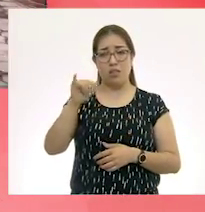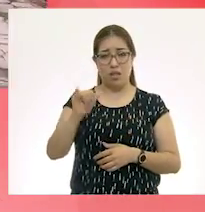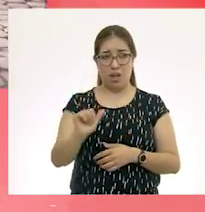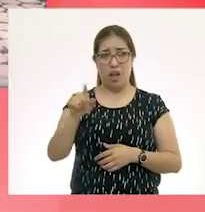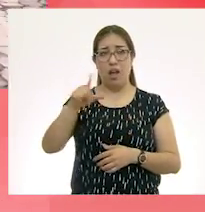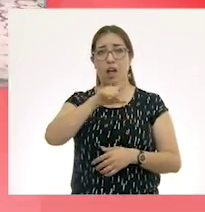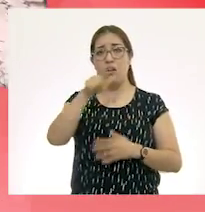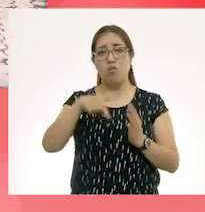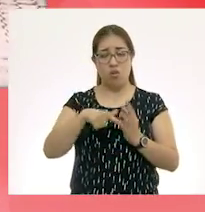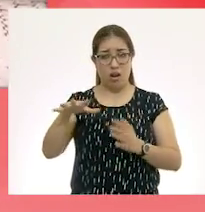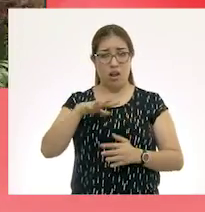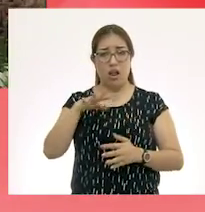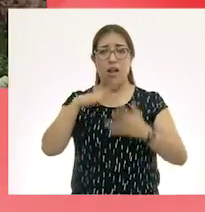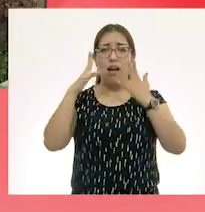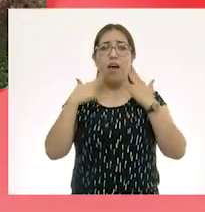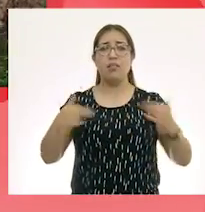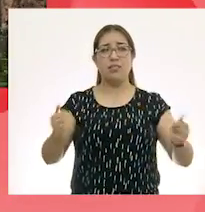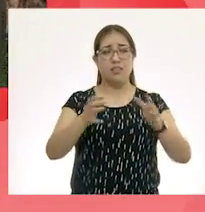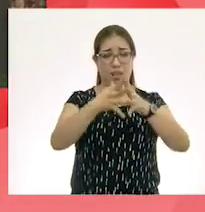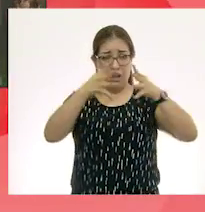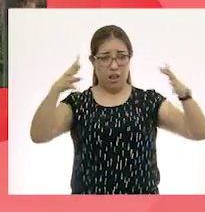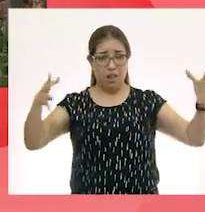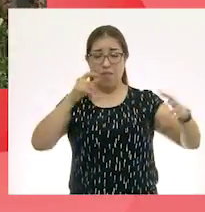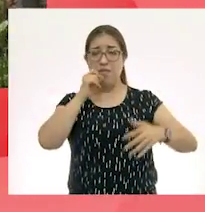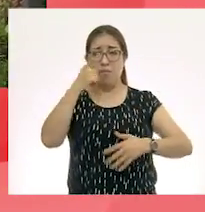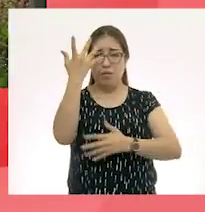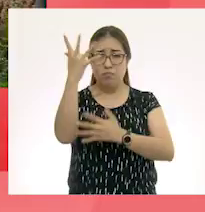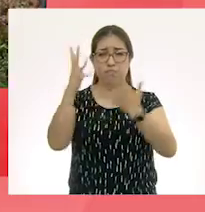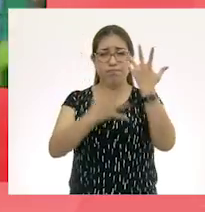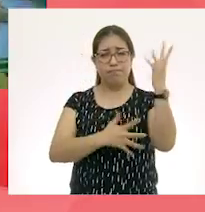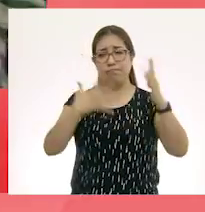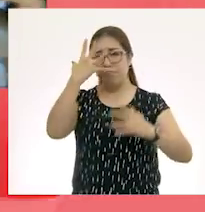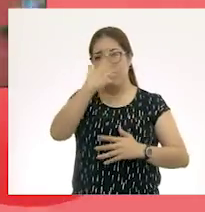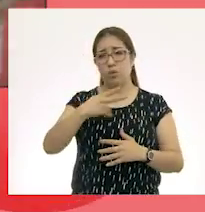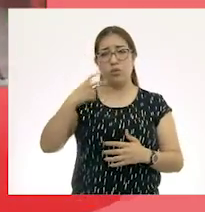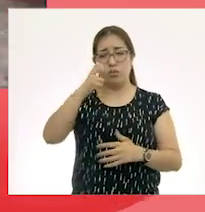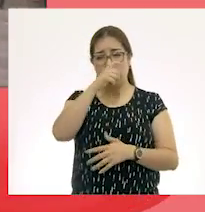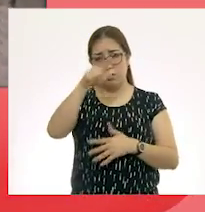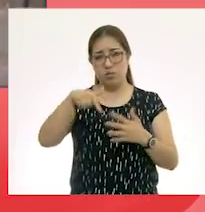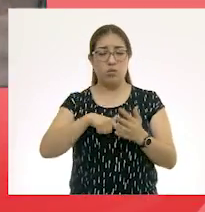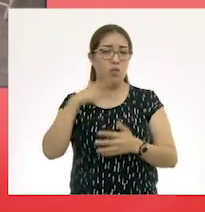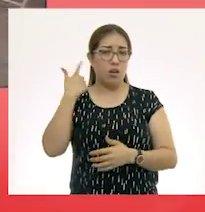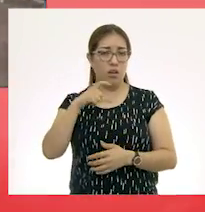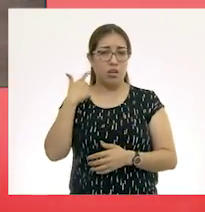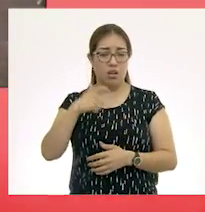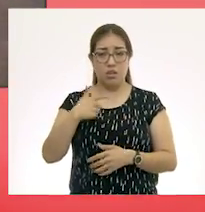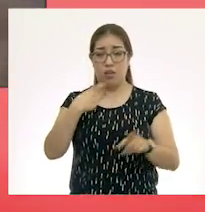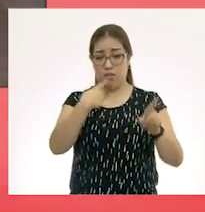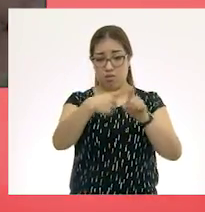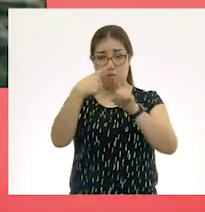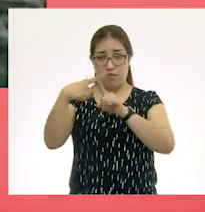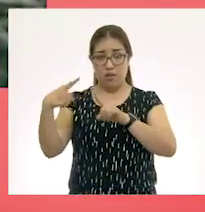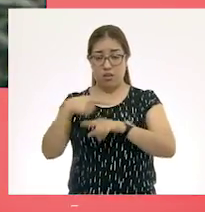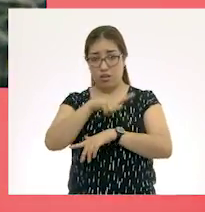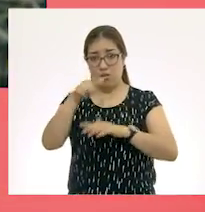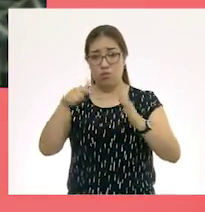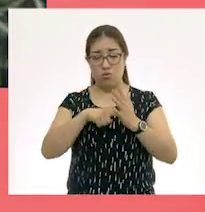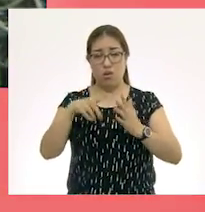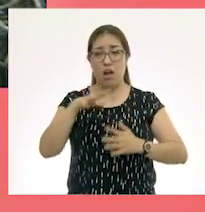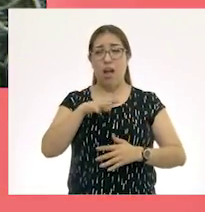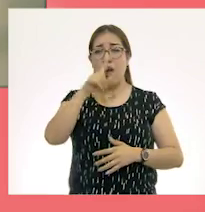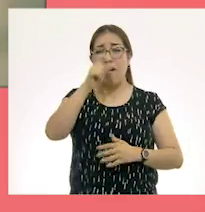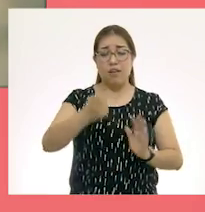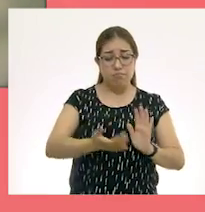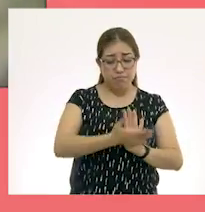ha conservado una parte de la gran biodiversidad queretana. Varias generaciones se han dedicado a